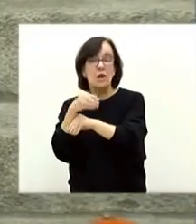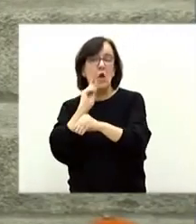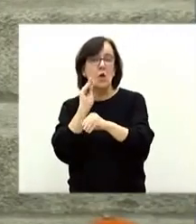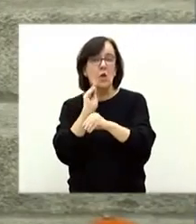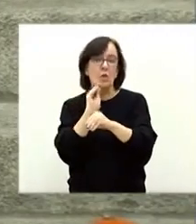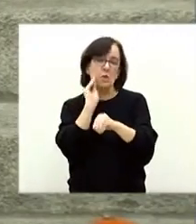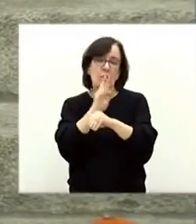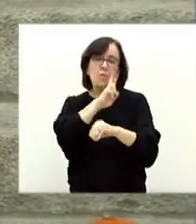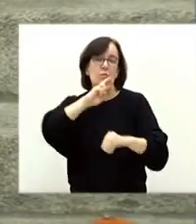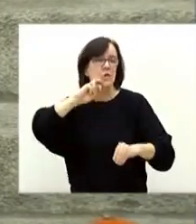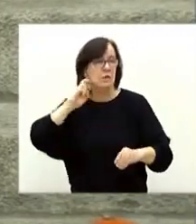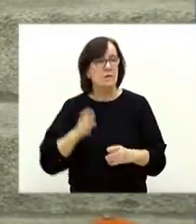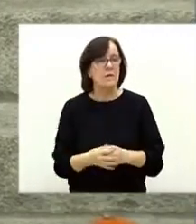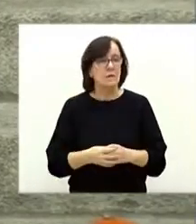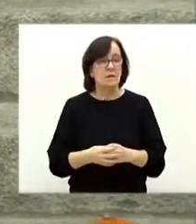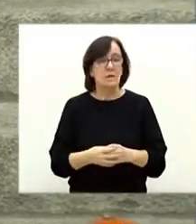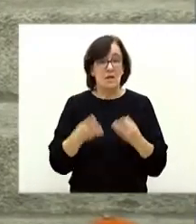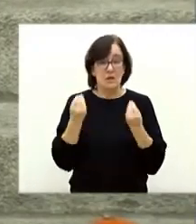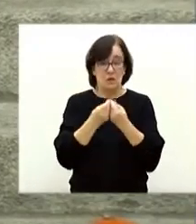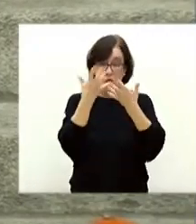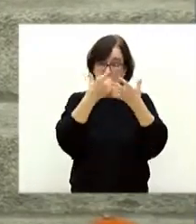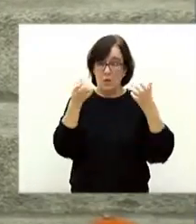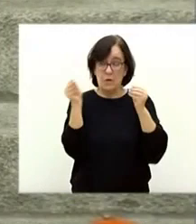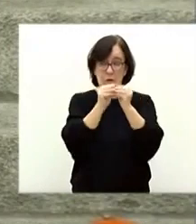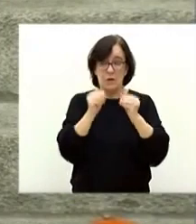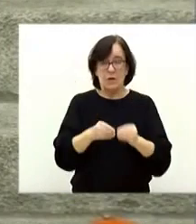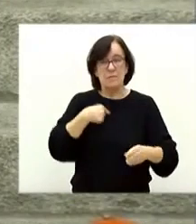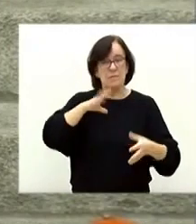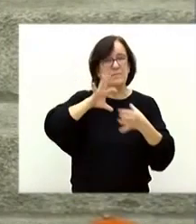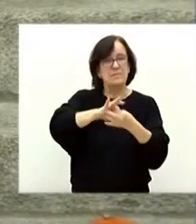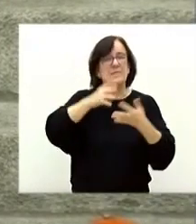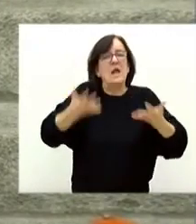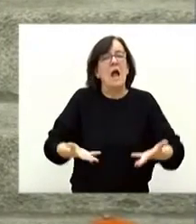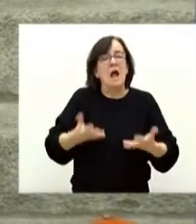cuidarlo. Con esas certezas nos corresponde